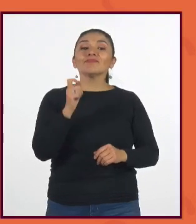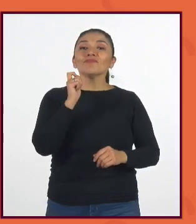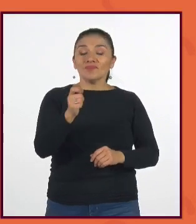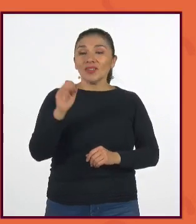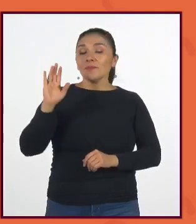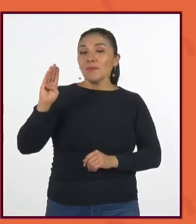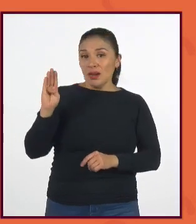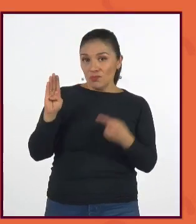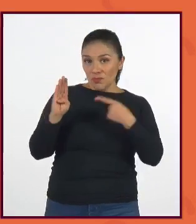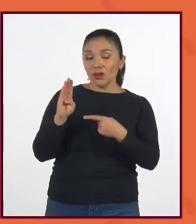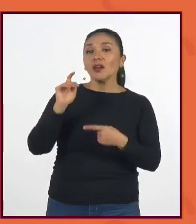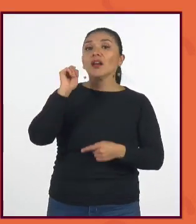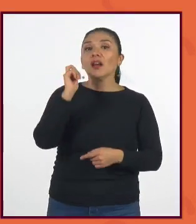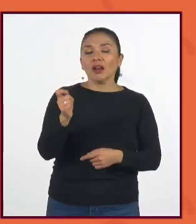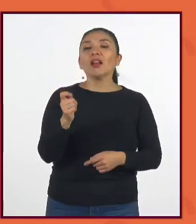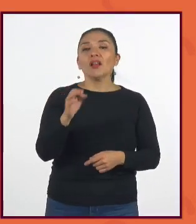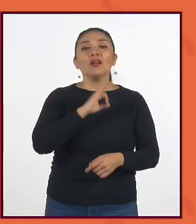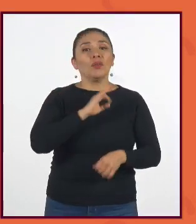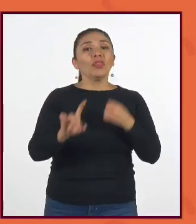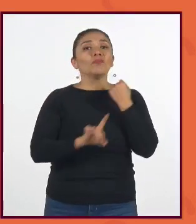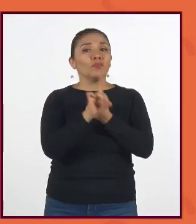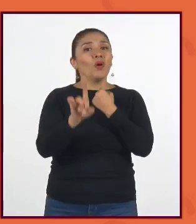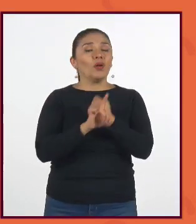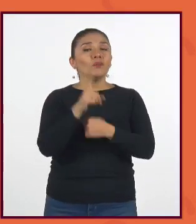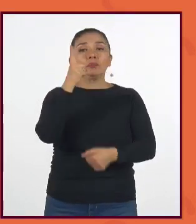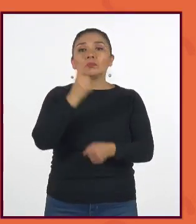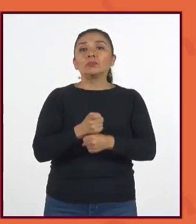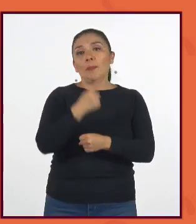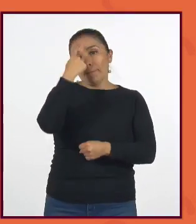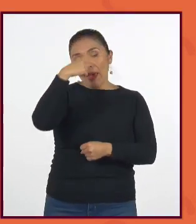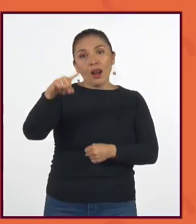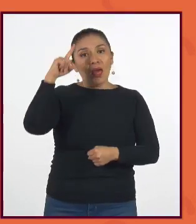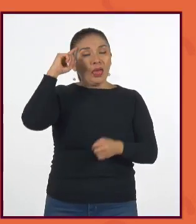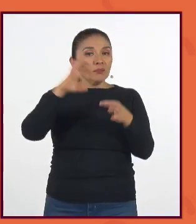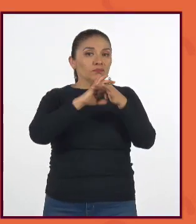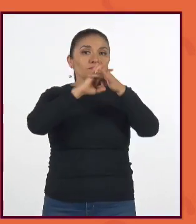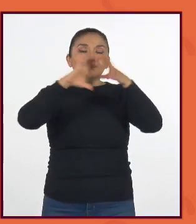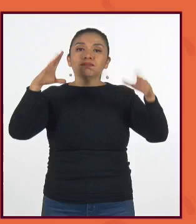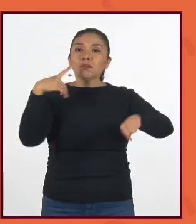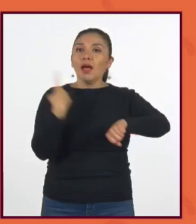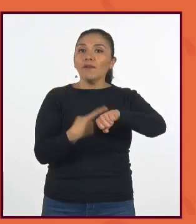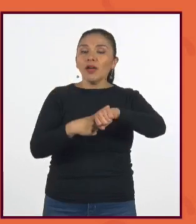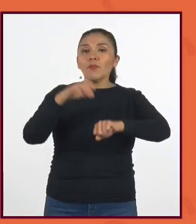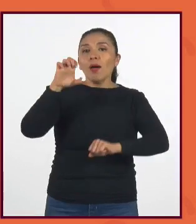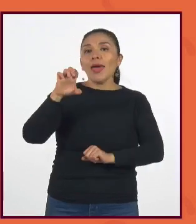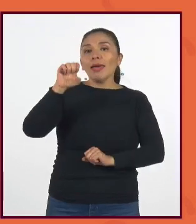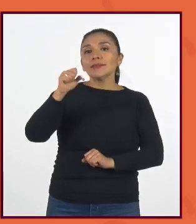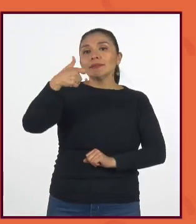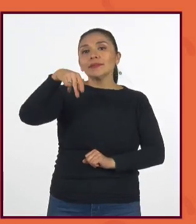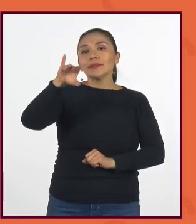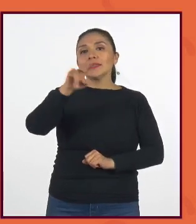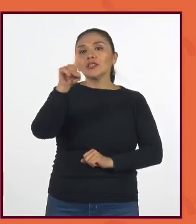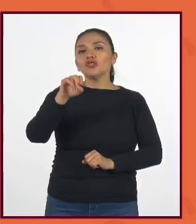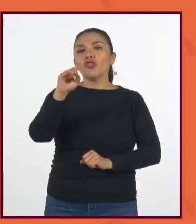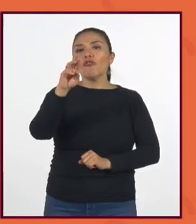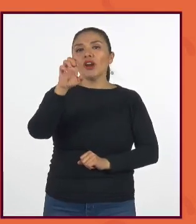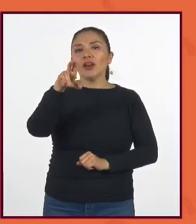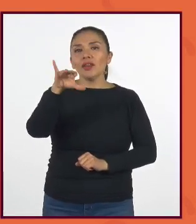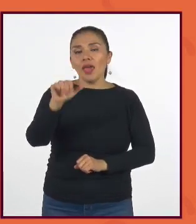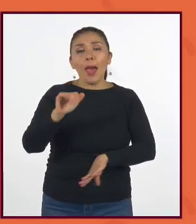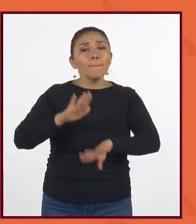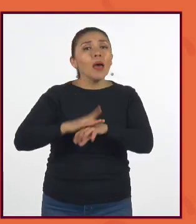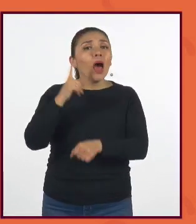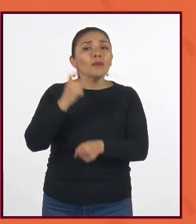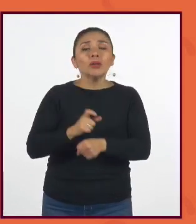cannabis es uno de los factores de riesgo principales para esquizofrenia, ya identificado actualmente, sobre todo si se consume